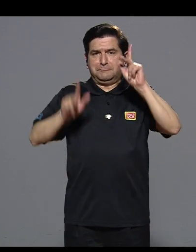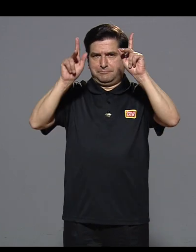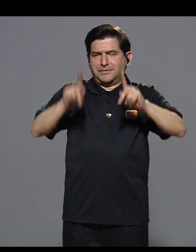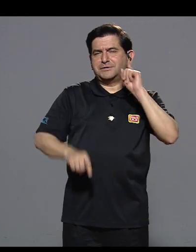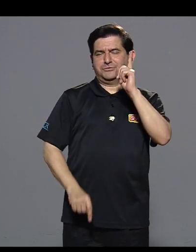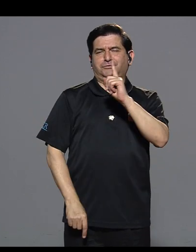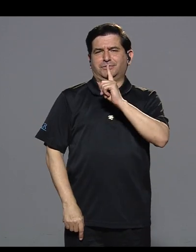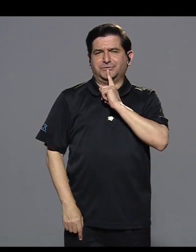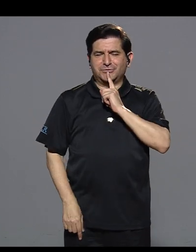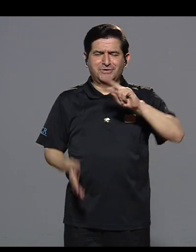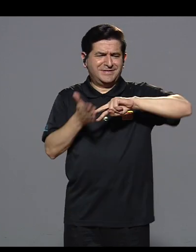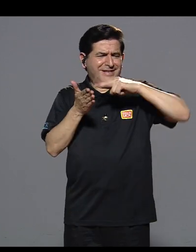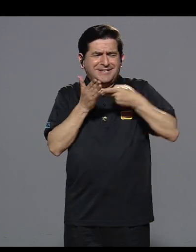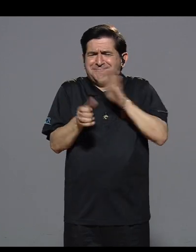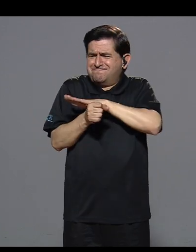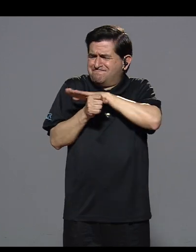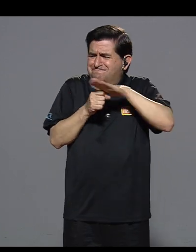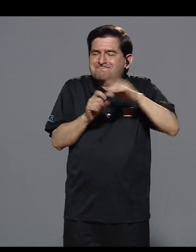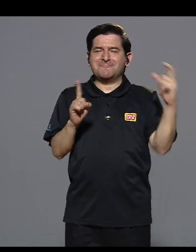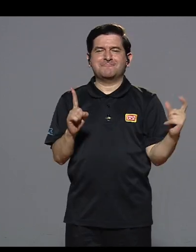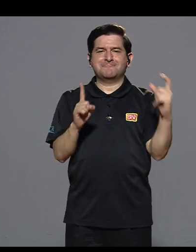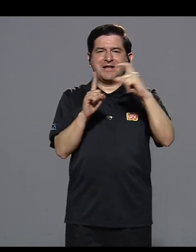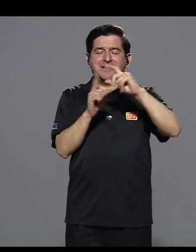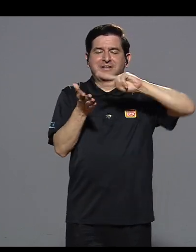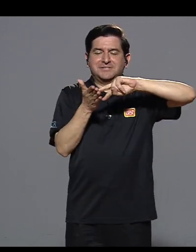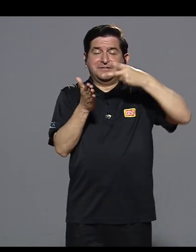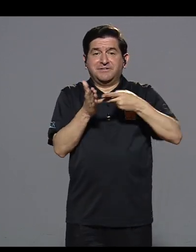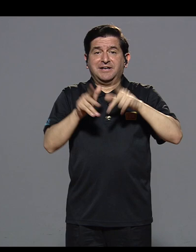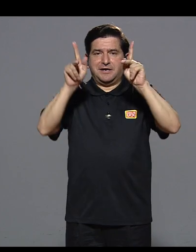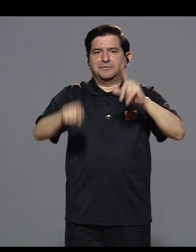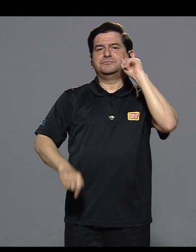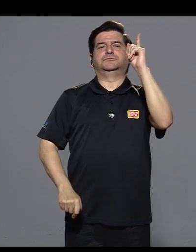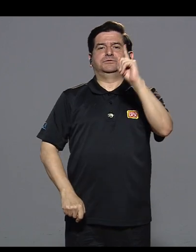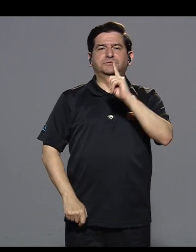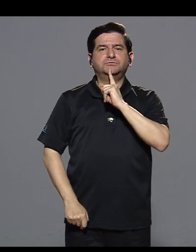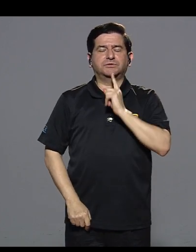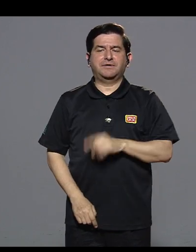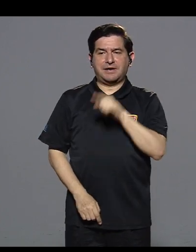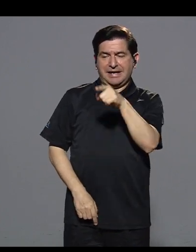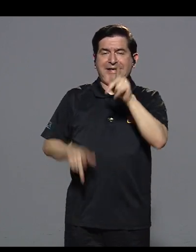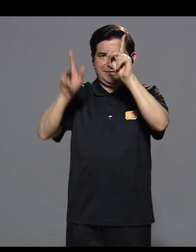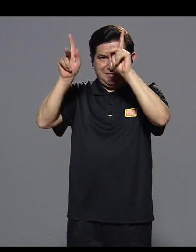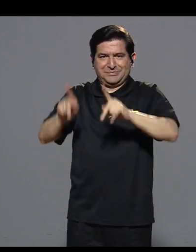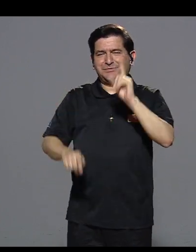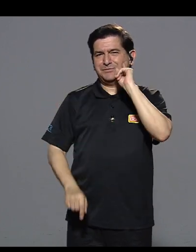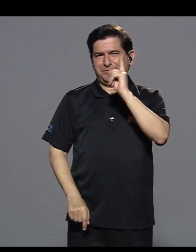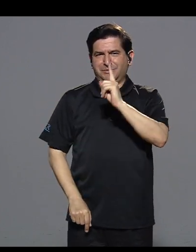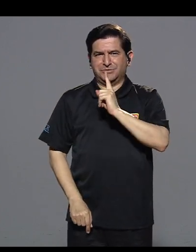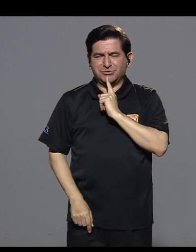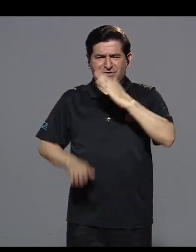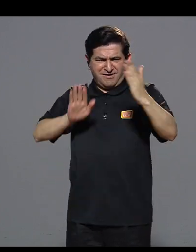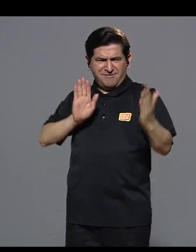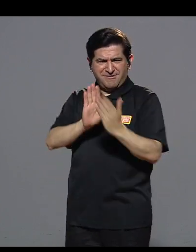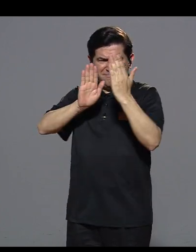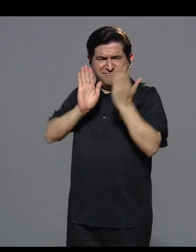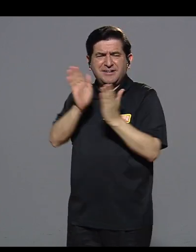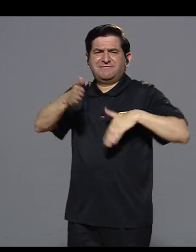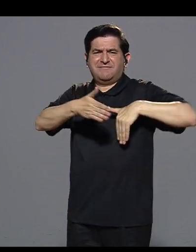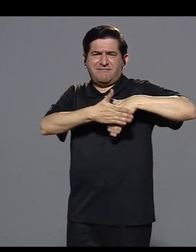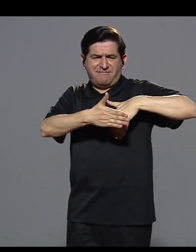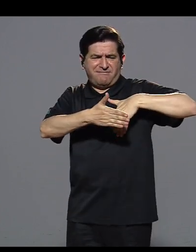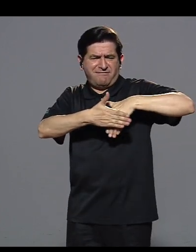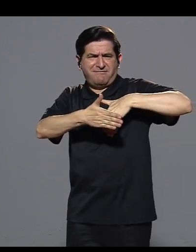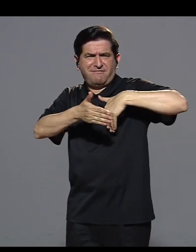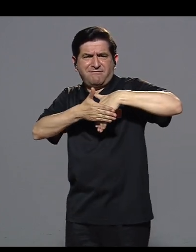Gabriela es una persona sorda en el sentido amplio de la palabra de ser persona sorda. Ella es una persona sorda que ha enfrentado